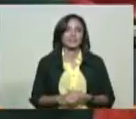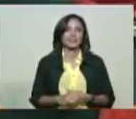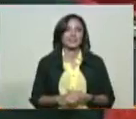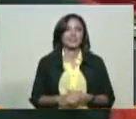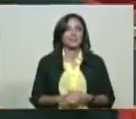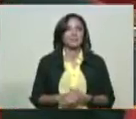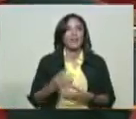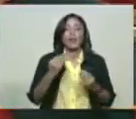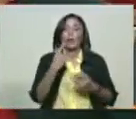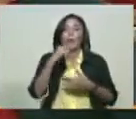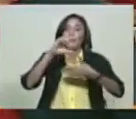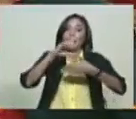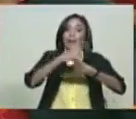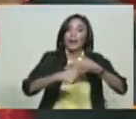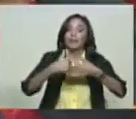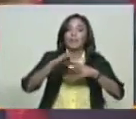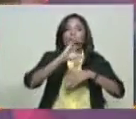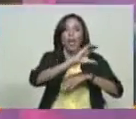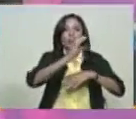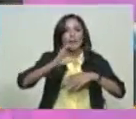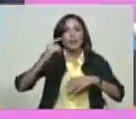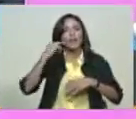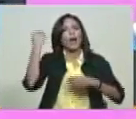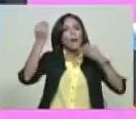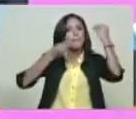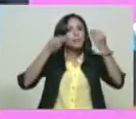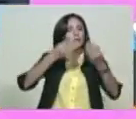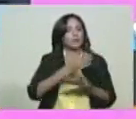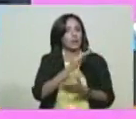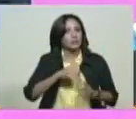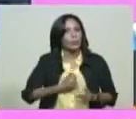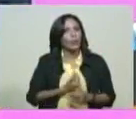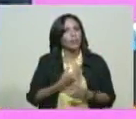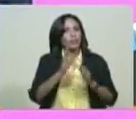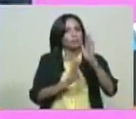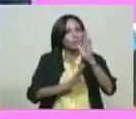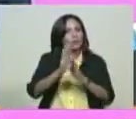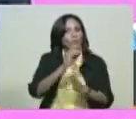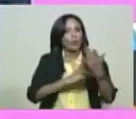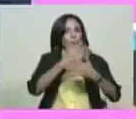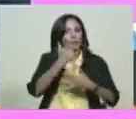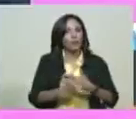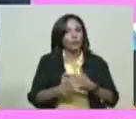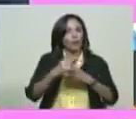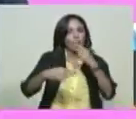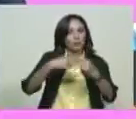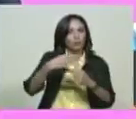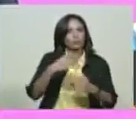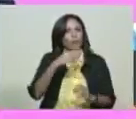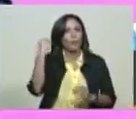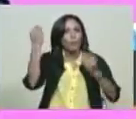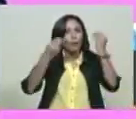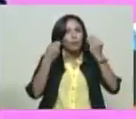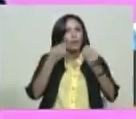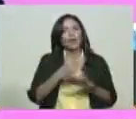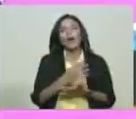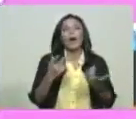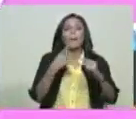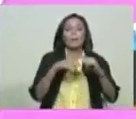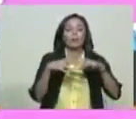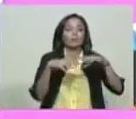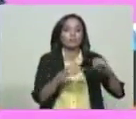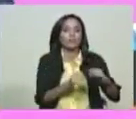en américa latina y el caribe alguien puede pensar que se puede desarrollar un proyecto revolucionario si la conspiración del